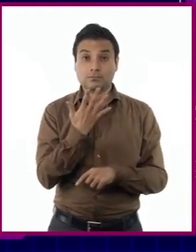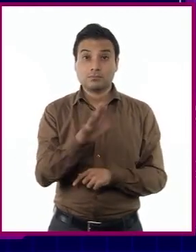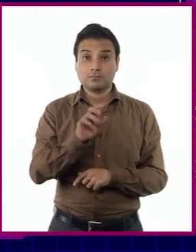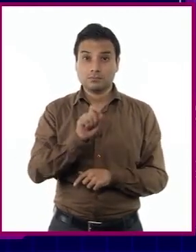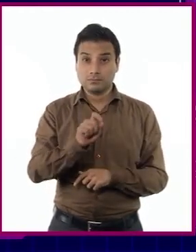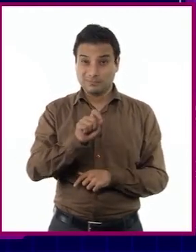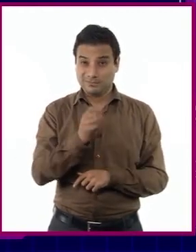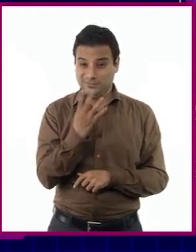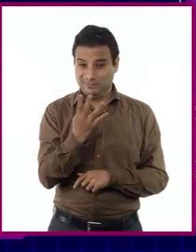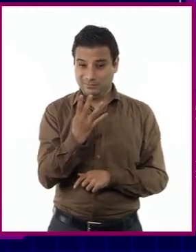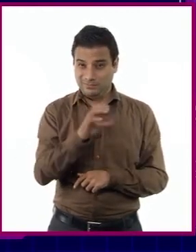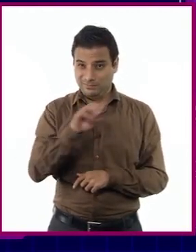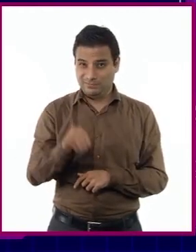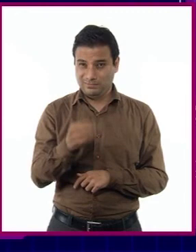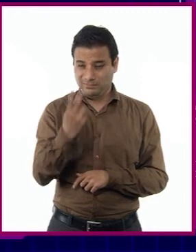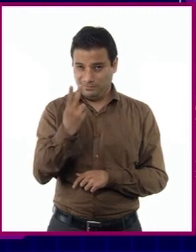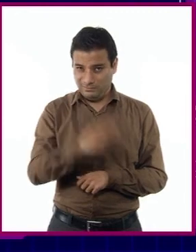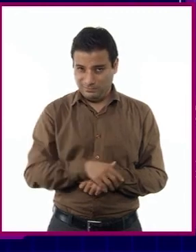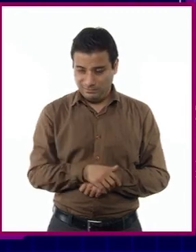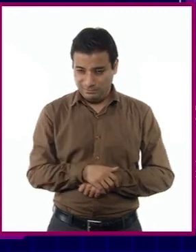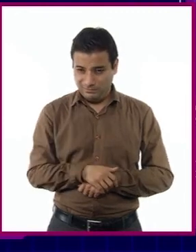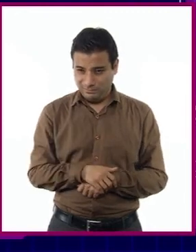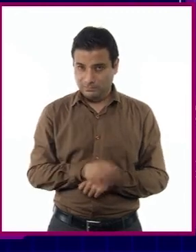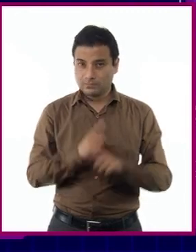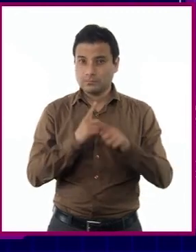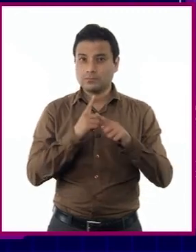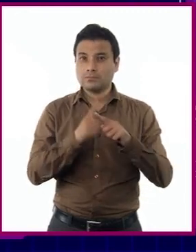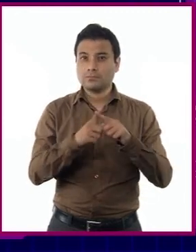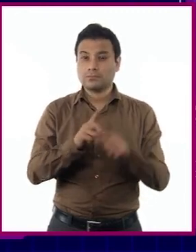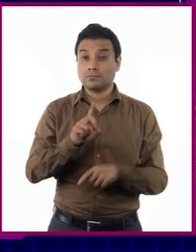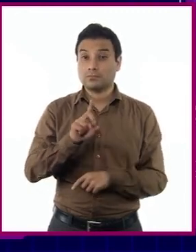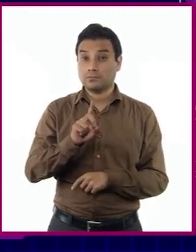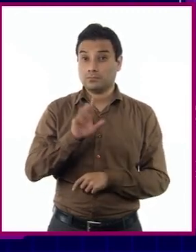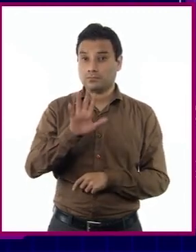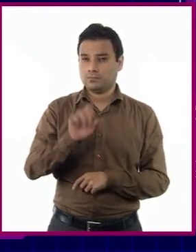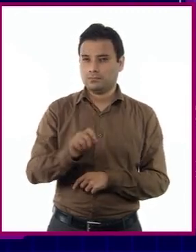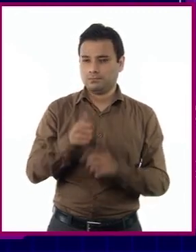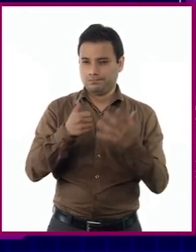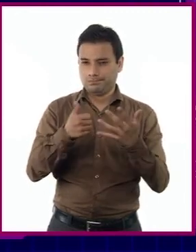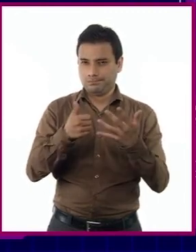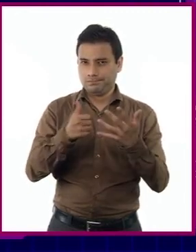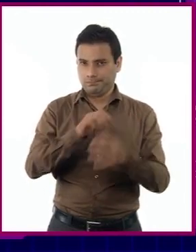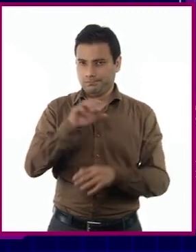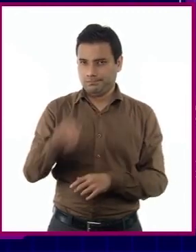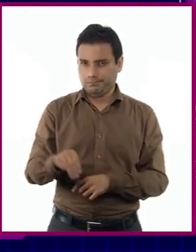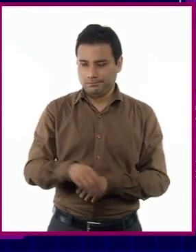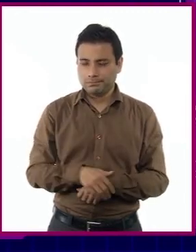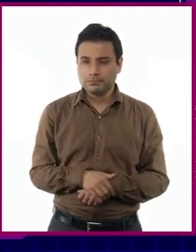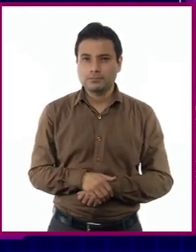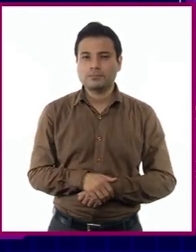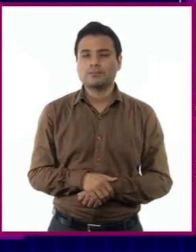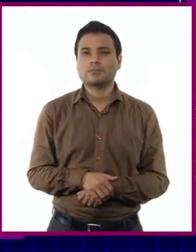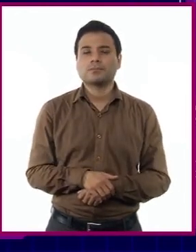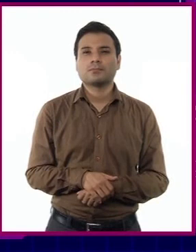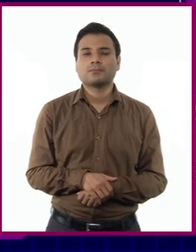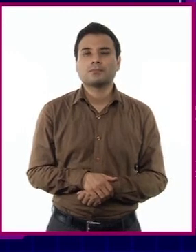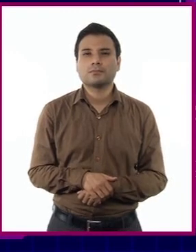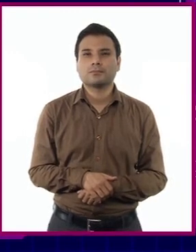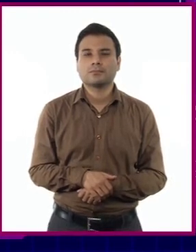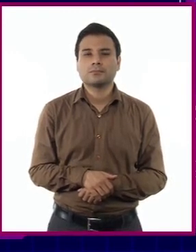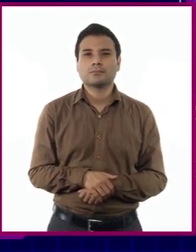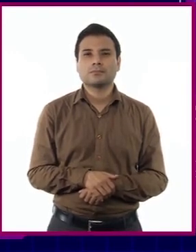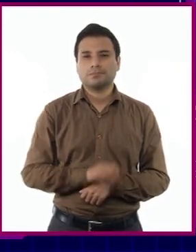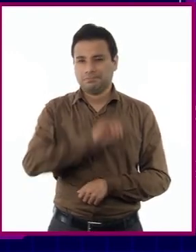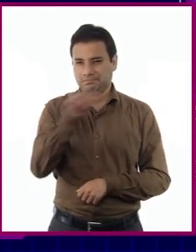10.24 centímetros cuadrados 35 puntos 6 centímetros al